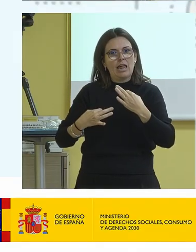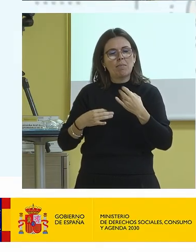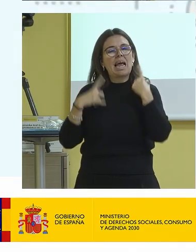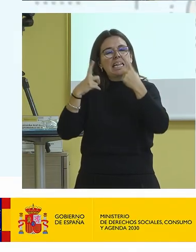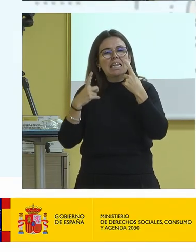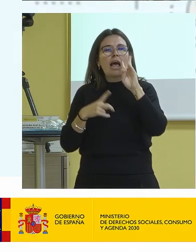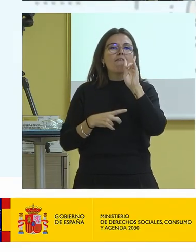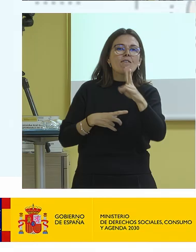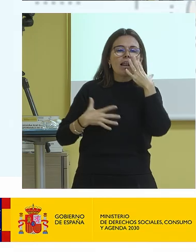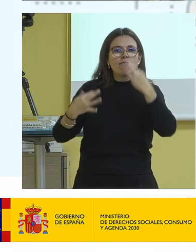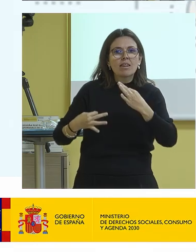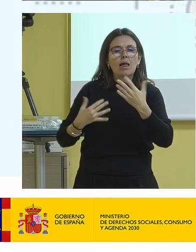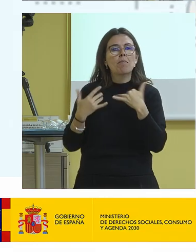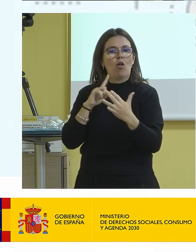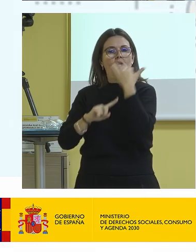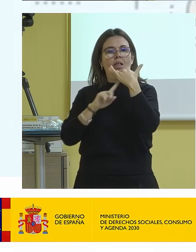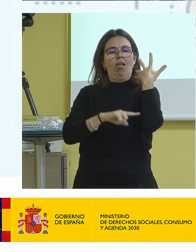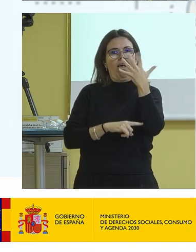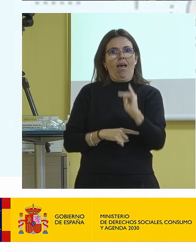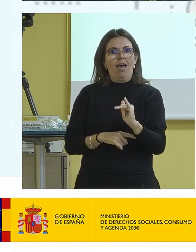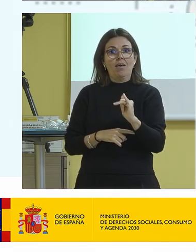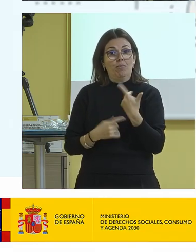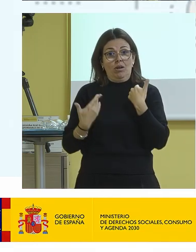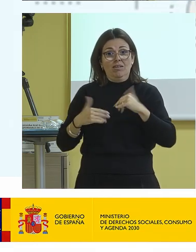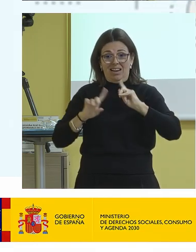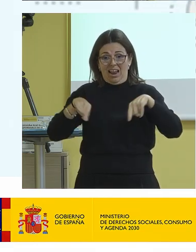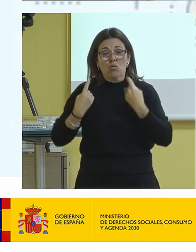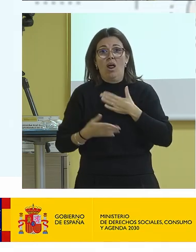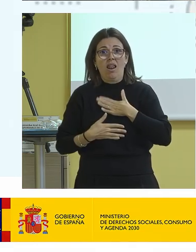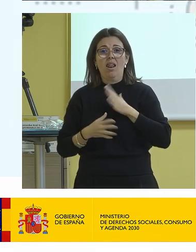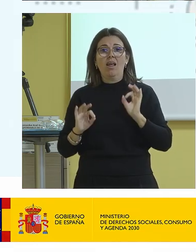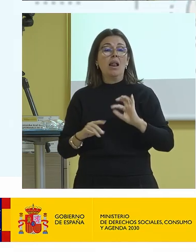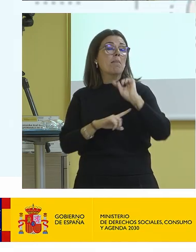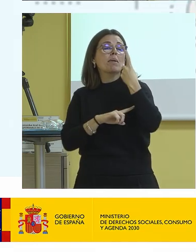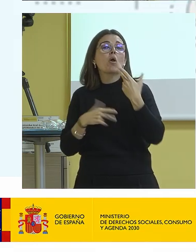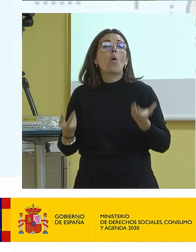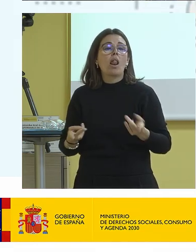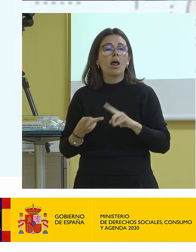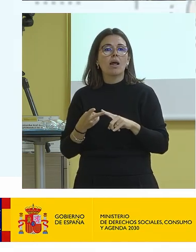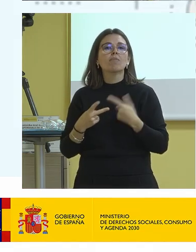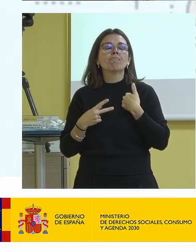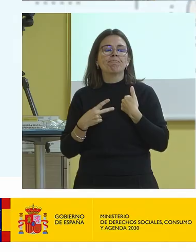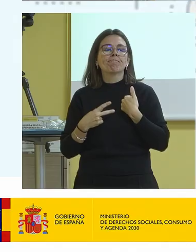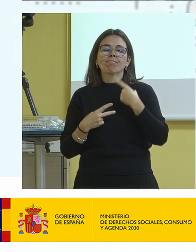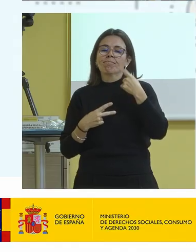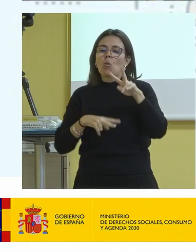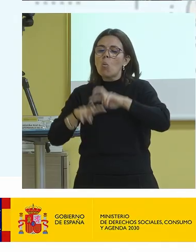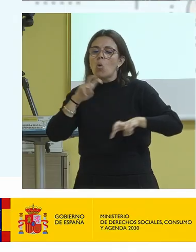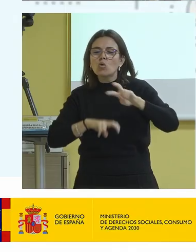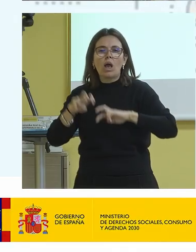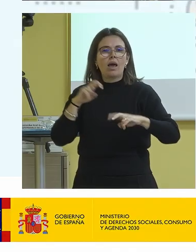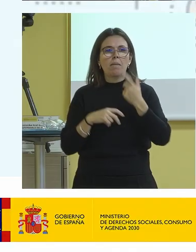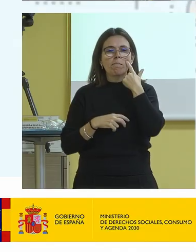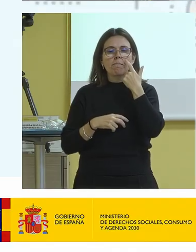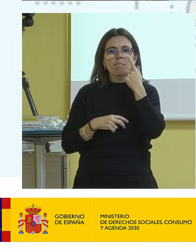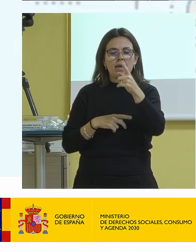la verdad, pero no estás libre de sesgos, porque son inherentes al ser humano. Entonces, el primer sesgo es el de buscar, el de ver aquello